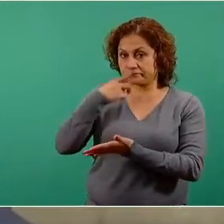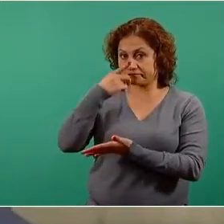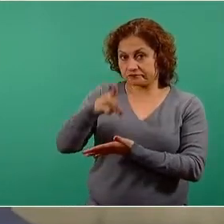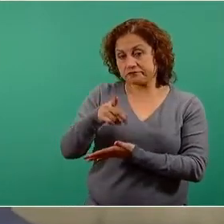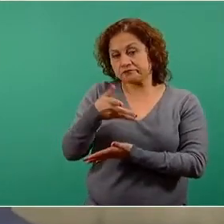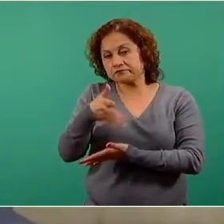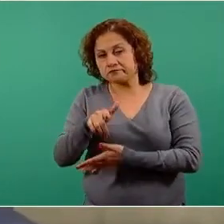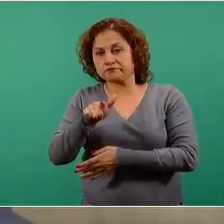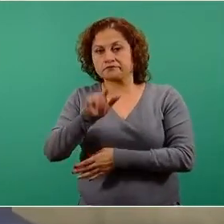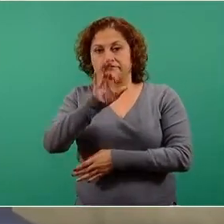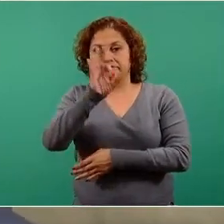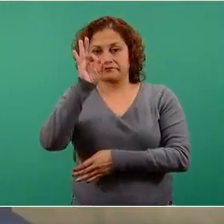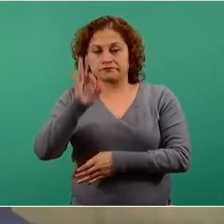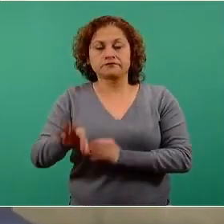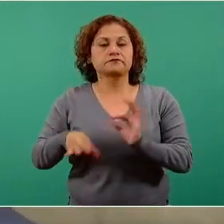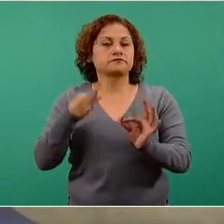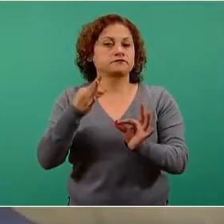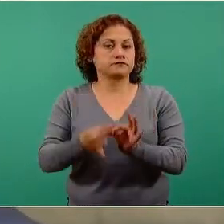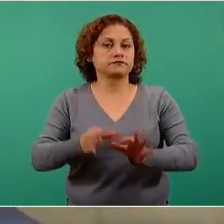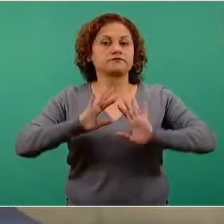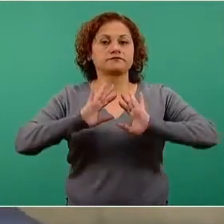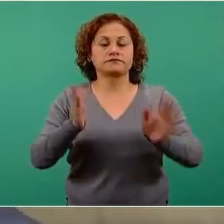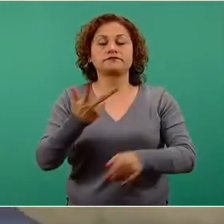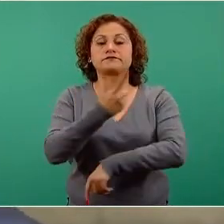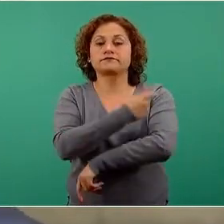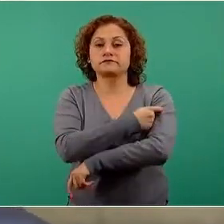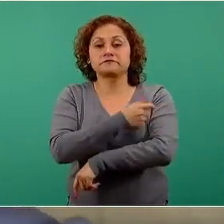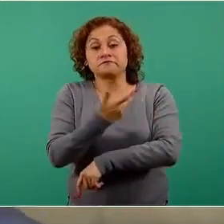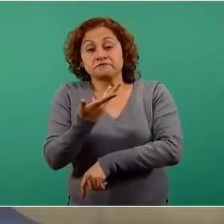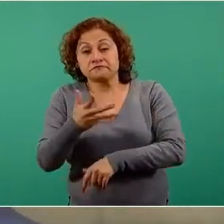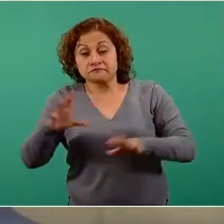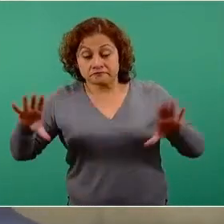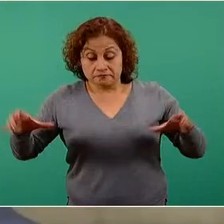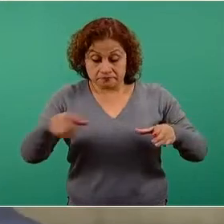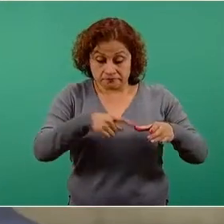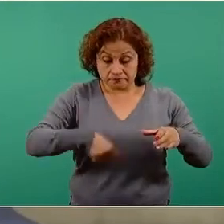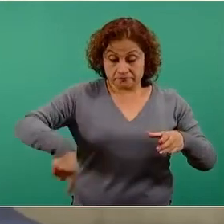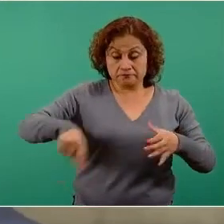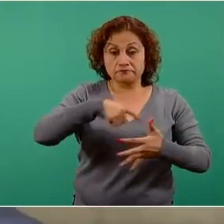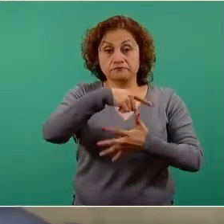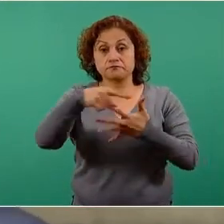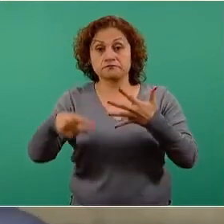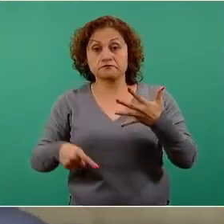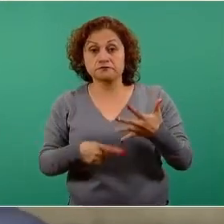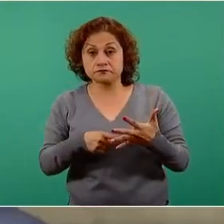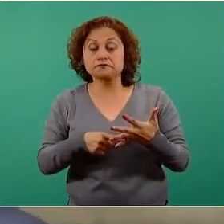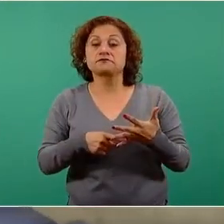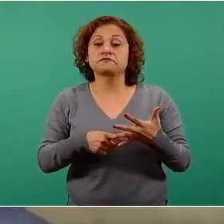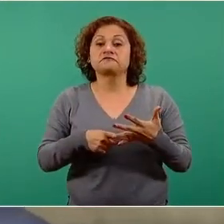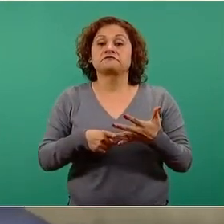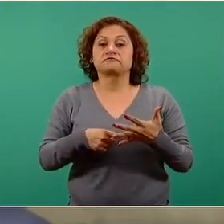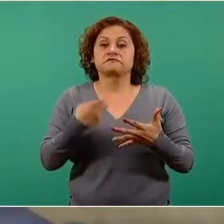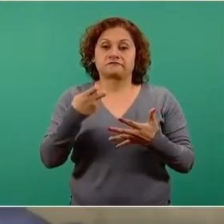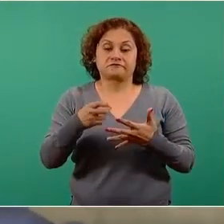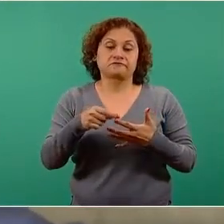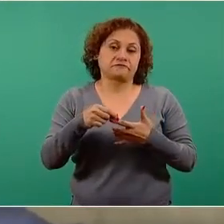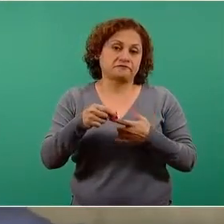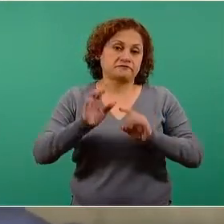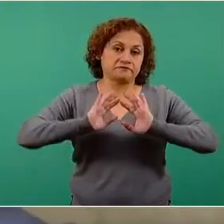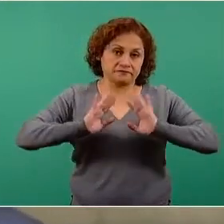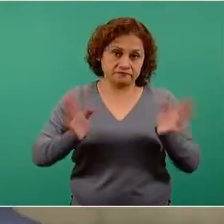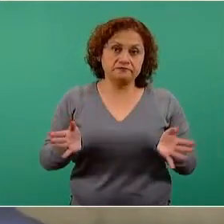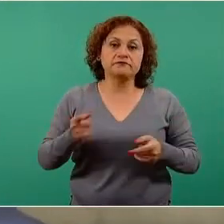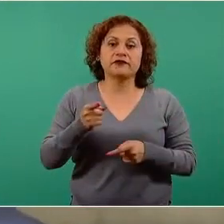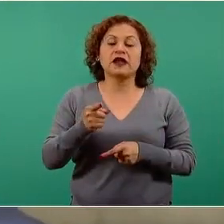ya vacunadas. 17%, es casi la quinta parte de las personas adultas mayores. Seguramente en el curso de los próximos muy